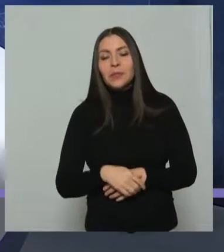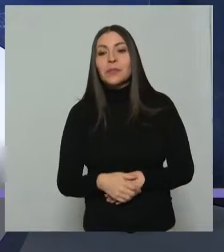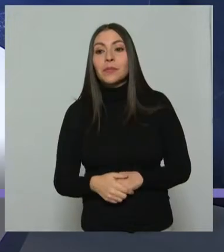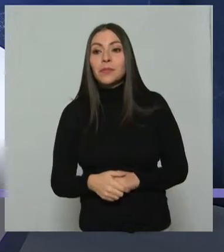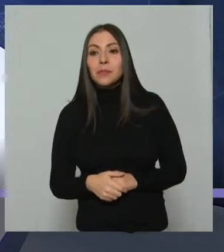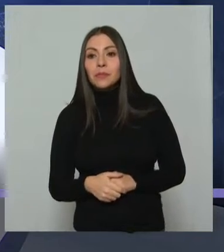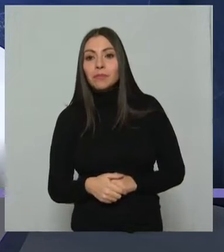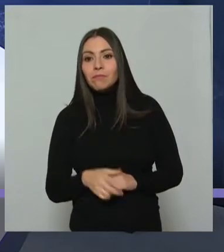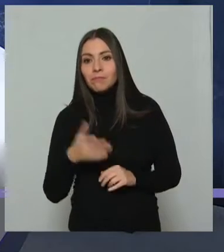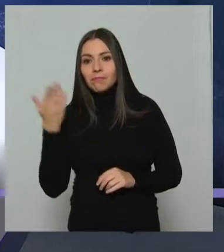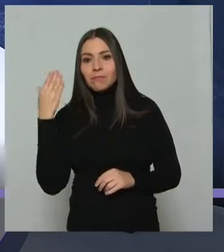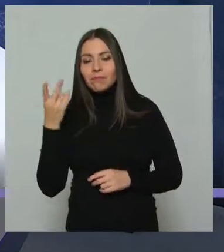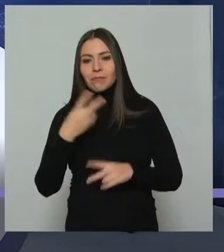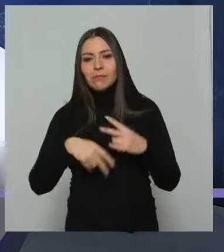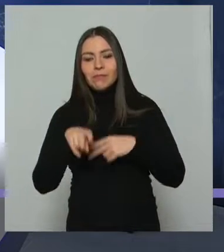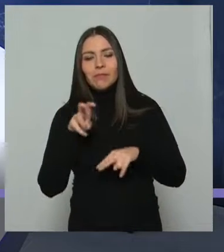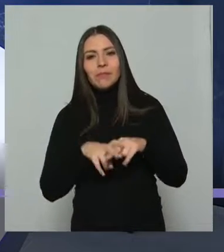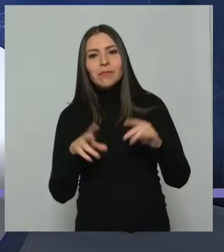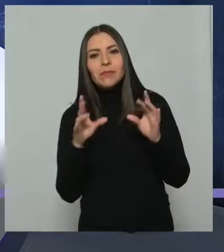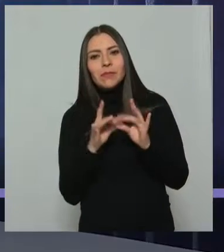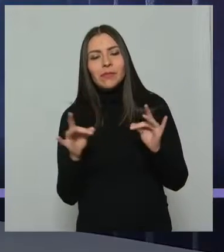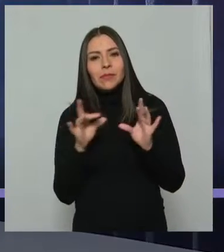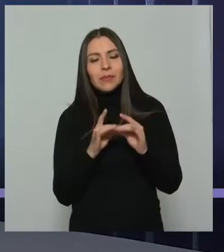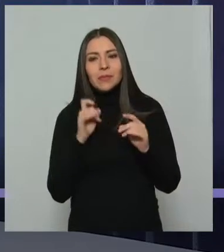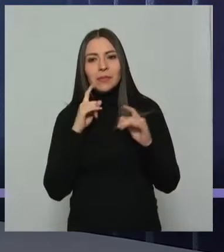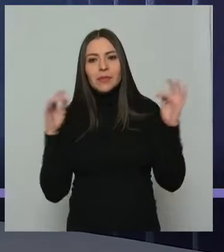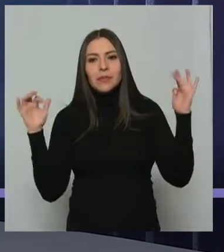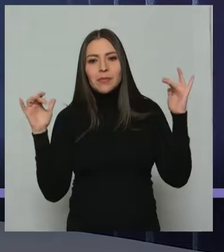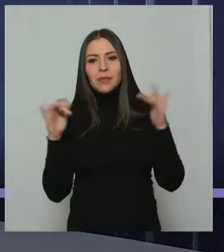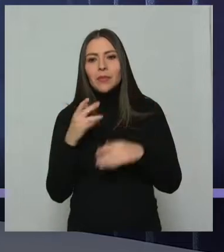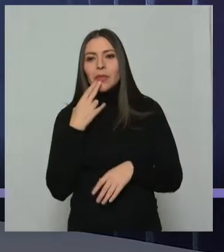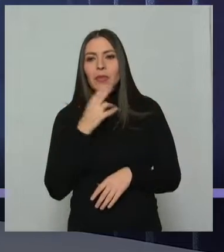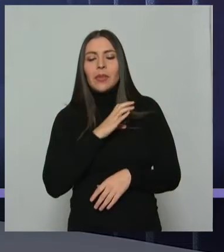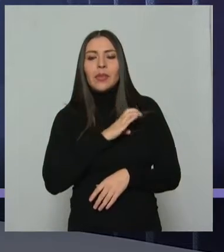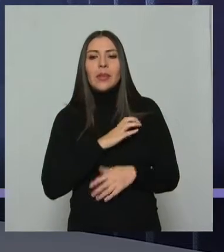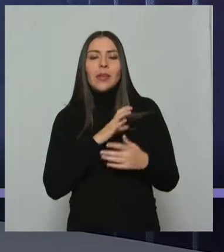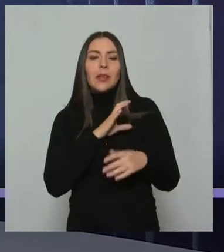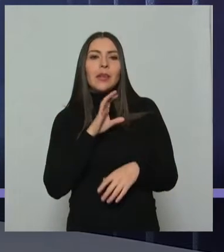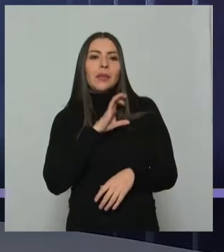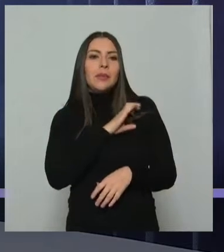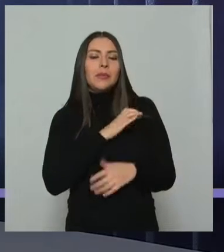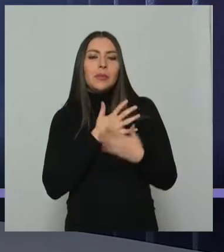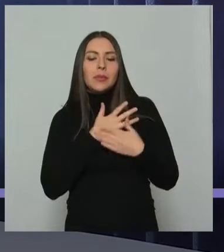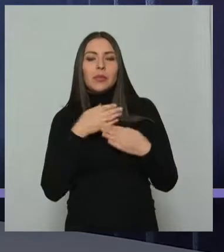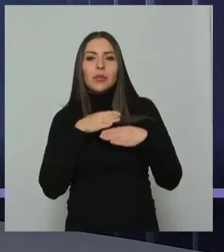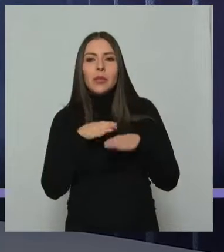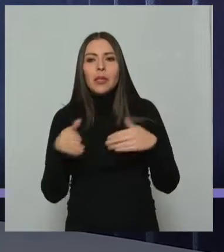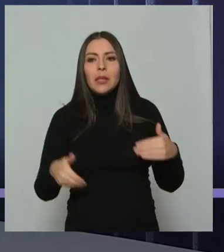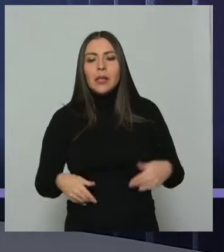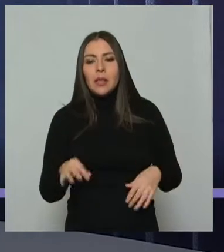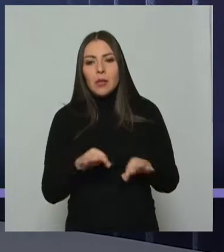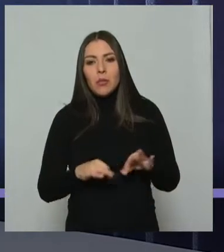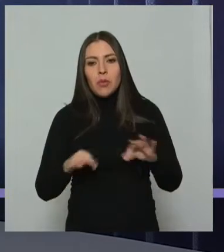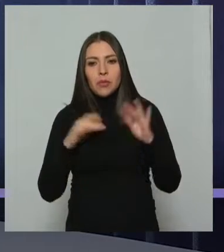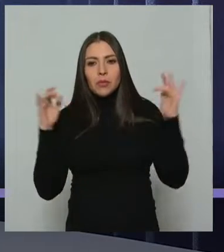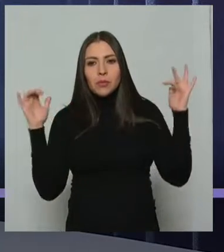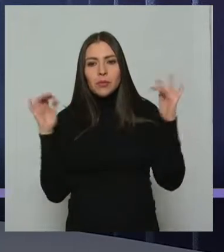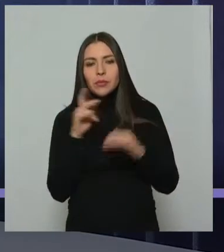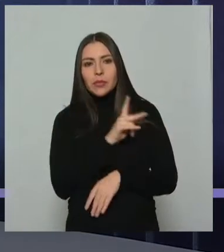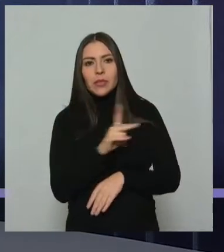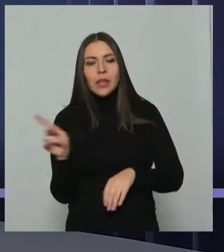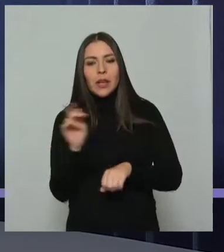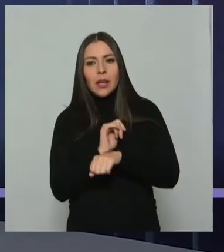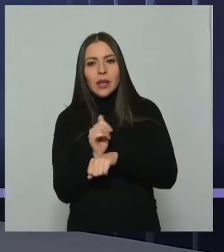justamente donde está sentado, platicándonos de este Encuentro Nacional de Amantes del Teatro, un esfuerzo importante que se realiza con la comunidad